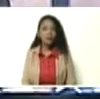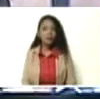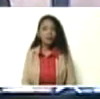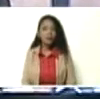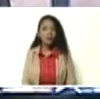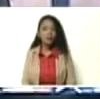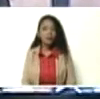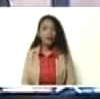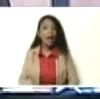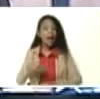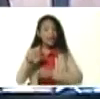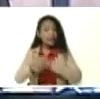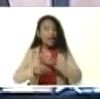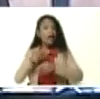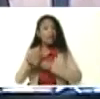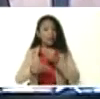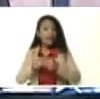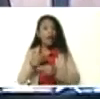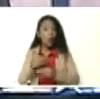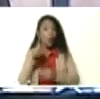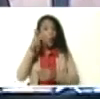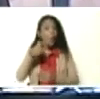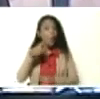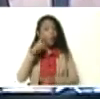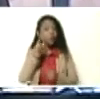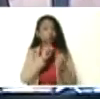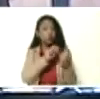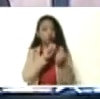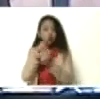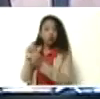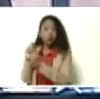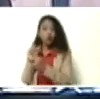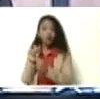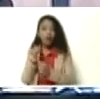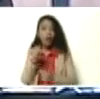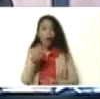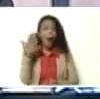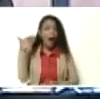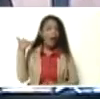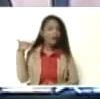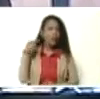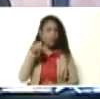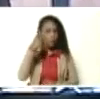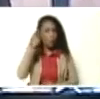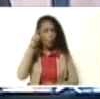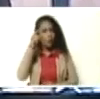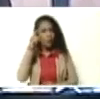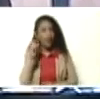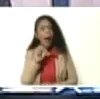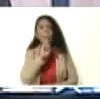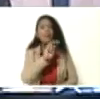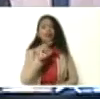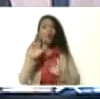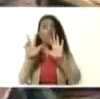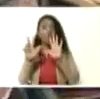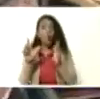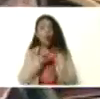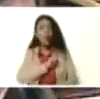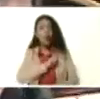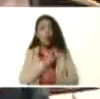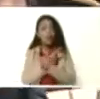Pedro, hay que hacer un programa de entrevistas como el que hiciste la otra vez en relación al 28 de enero. a la liberación de